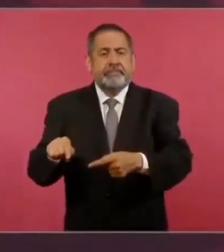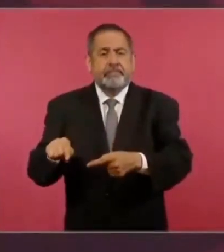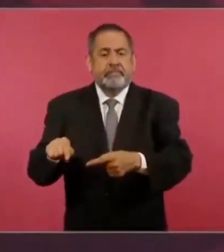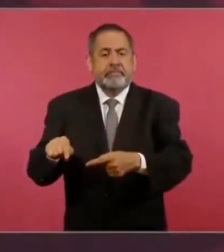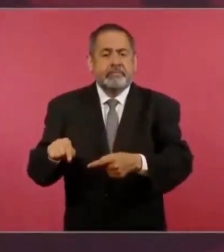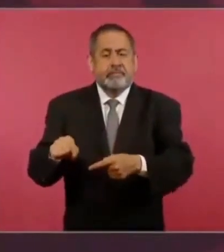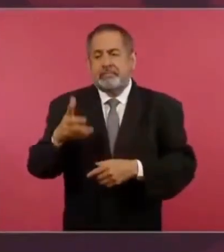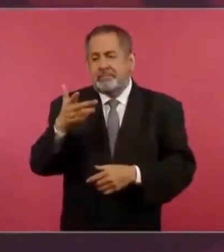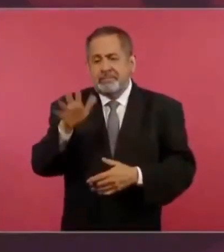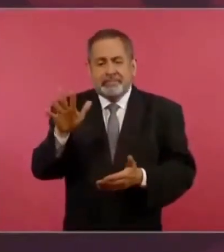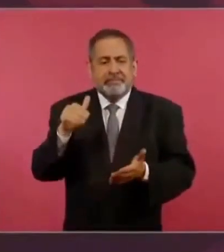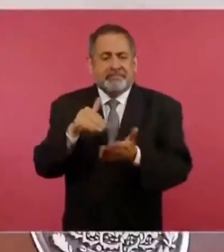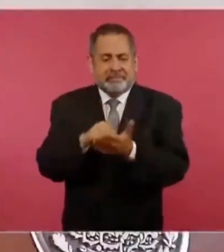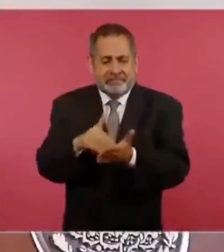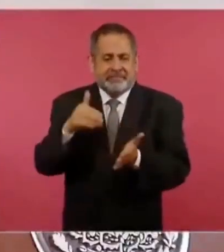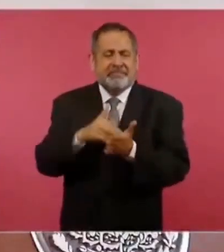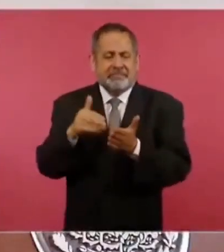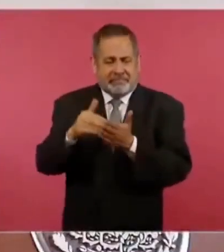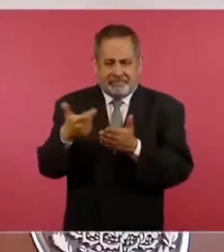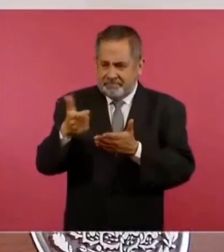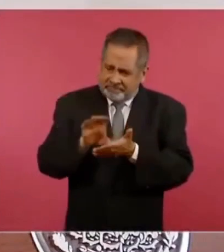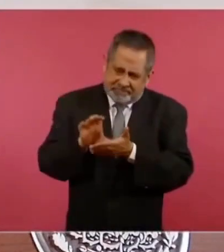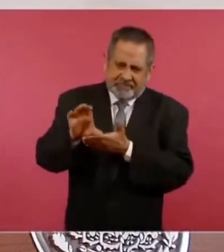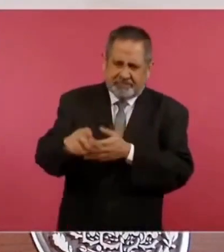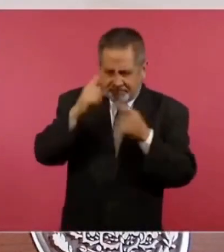más de 10 mil millones de pesos.